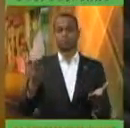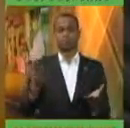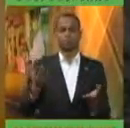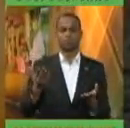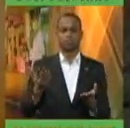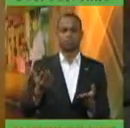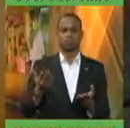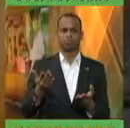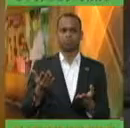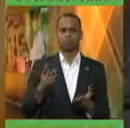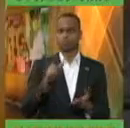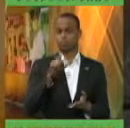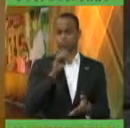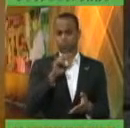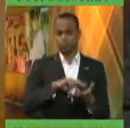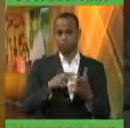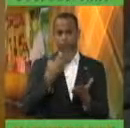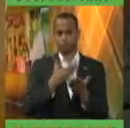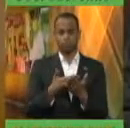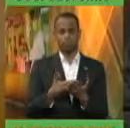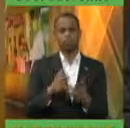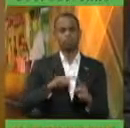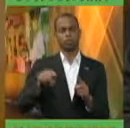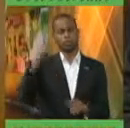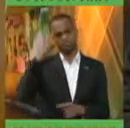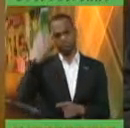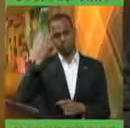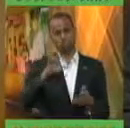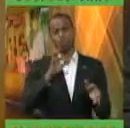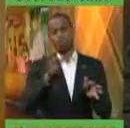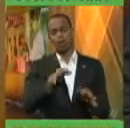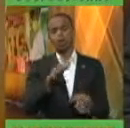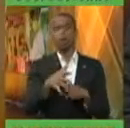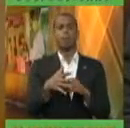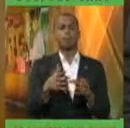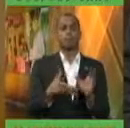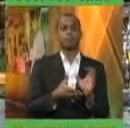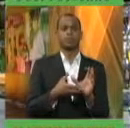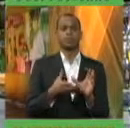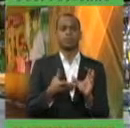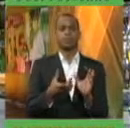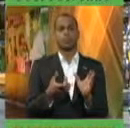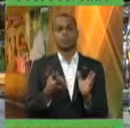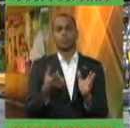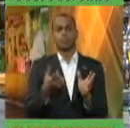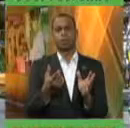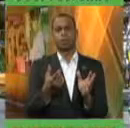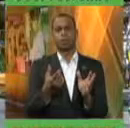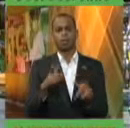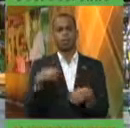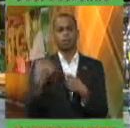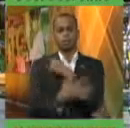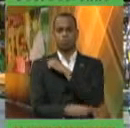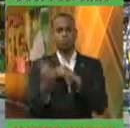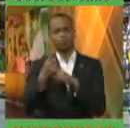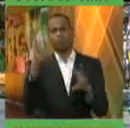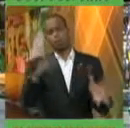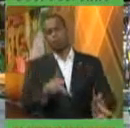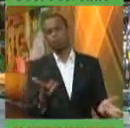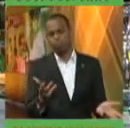no es que está bien no pero usted podría aplicarse lo porque a lo pobre han estado abandonado siempre efecto en la